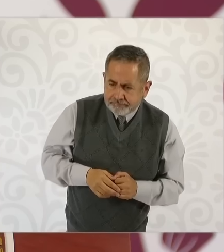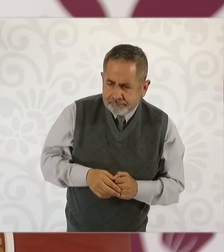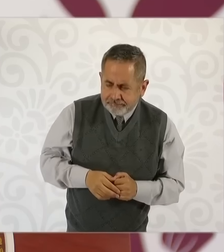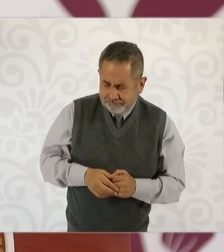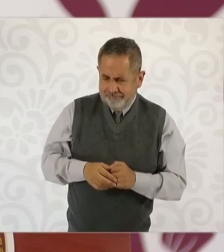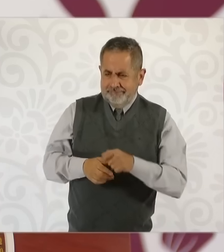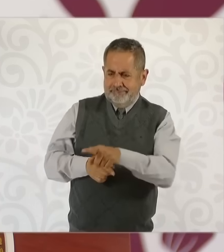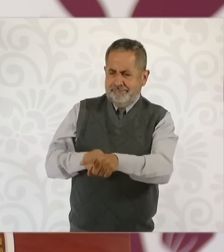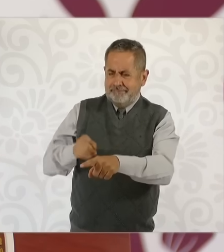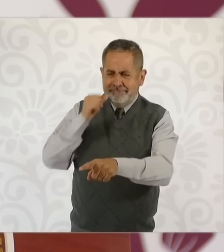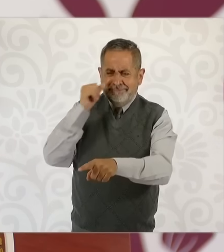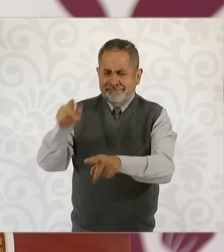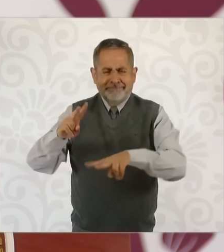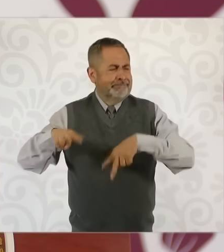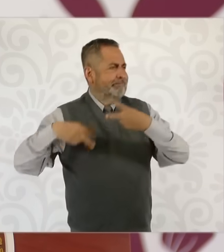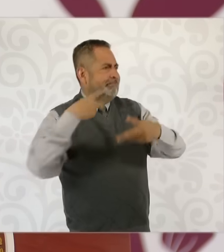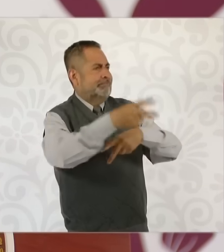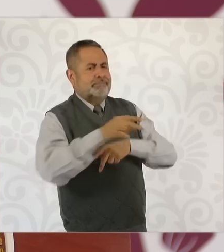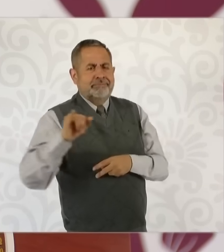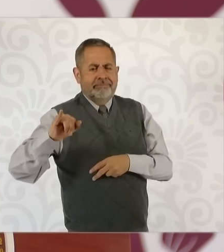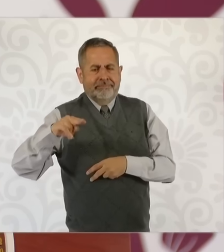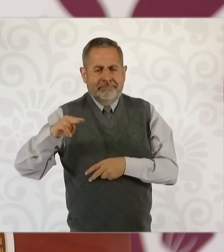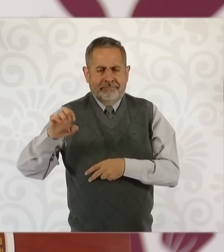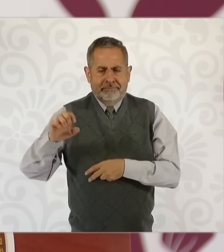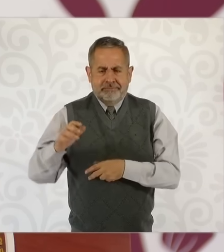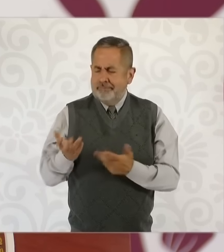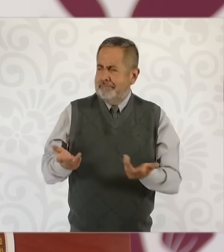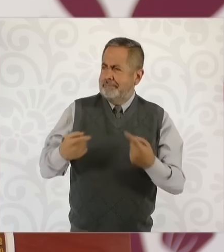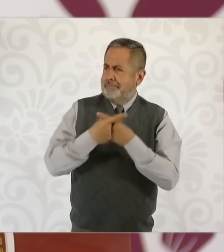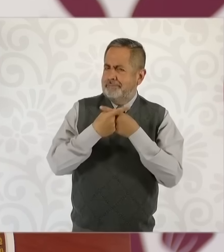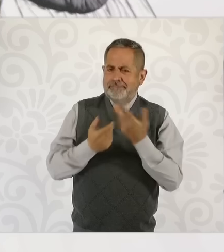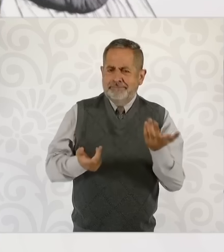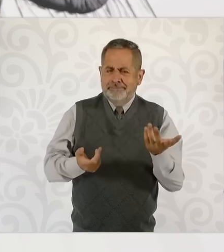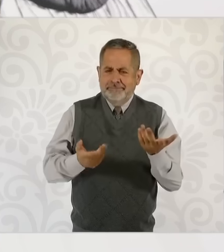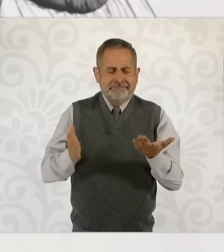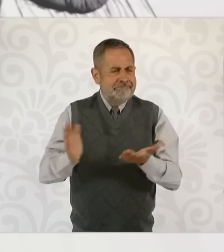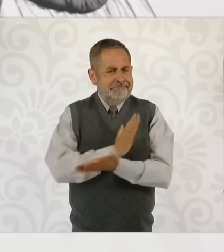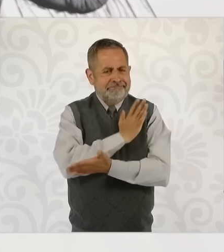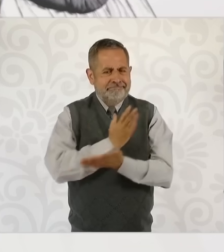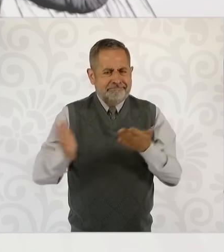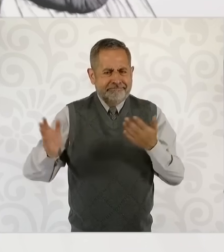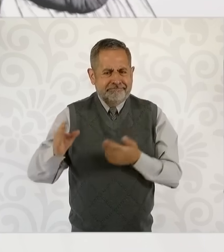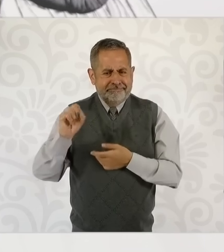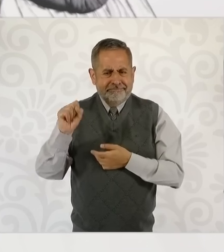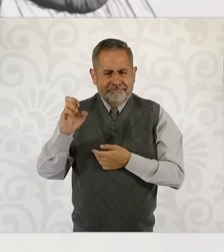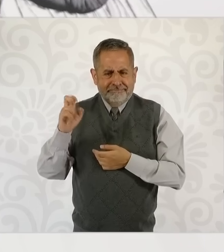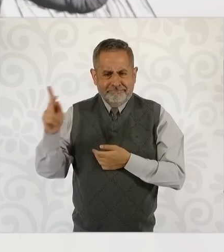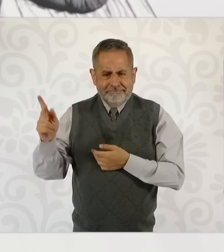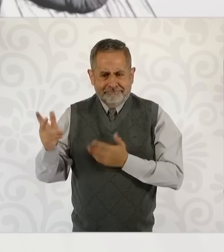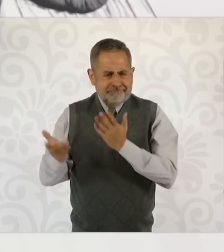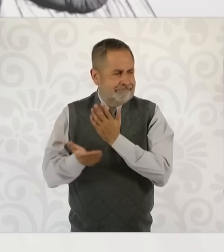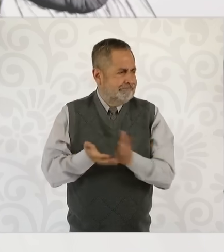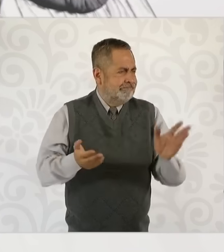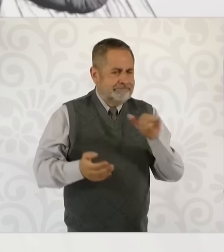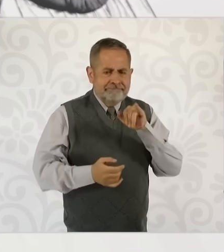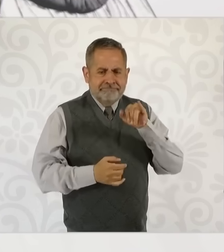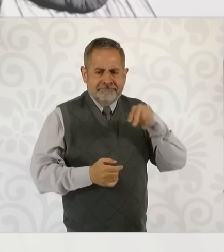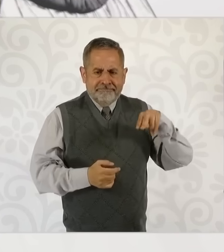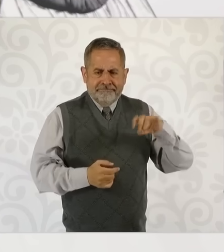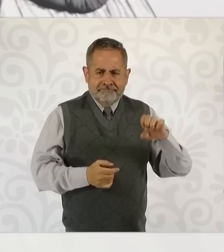al INE y como dije ayer, pues ¿qué tiene que ver el INE con la demanda de